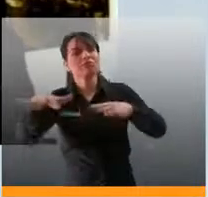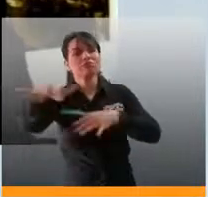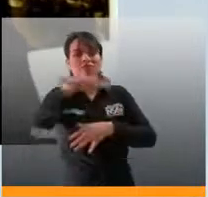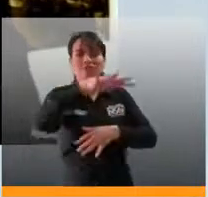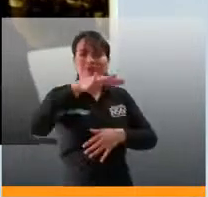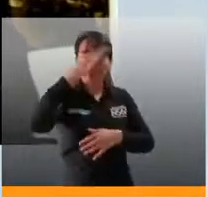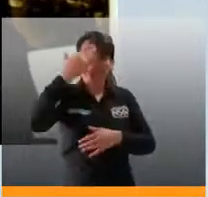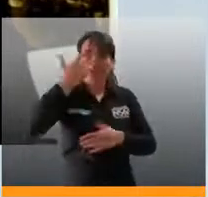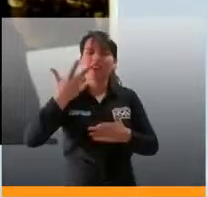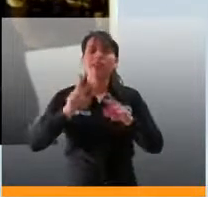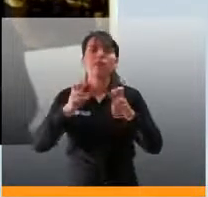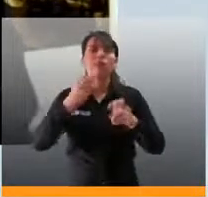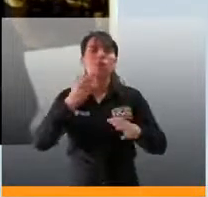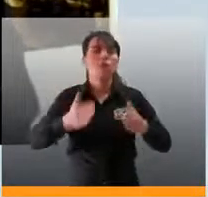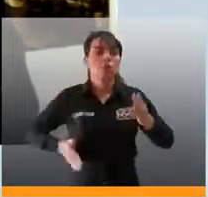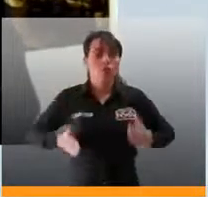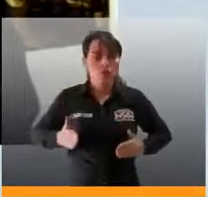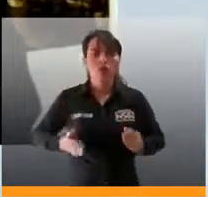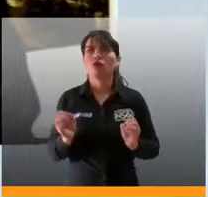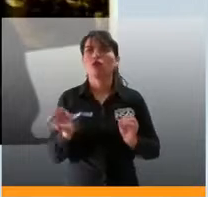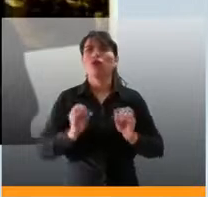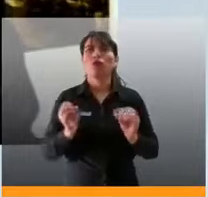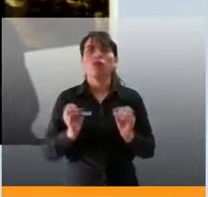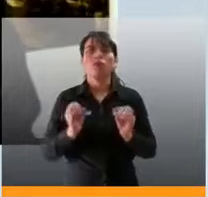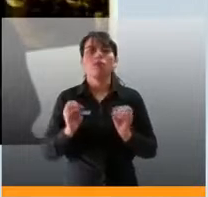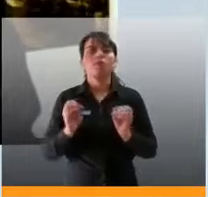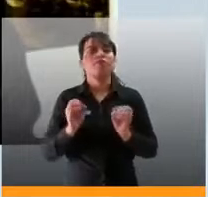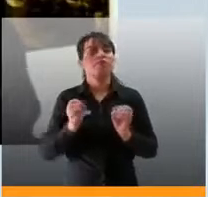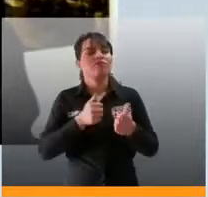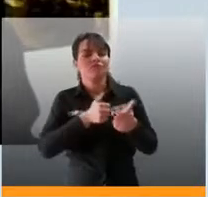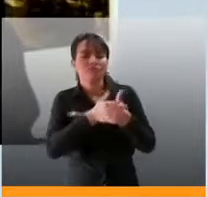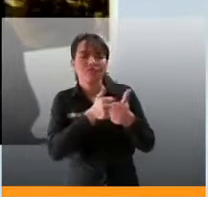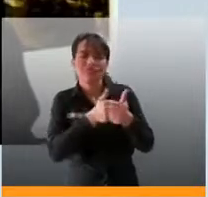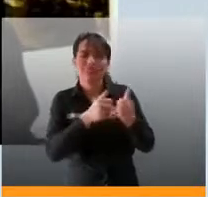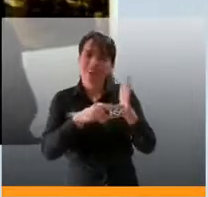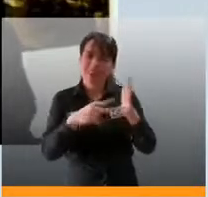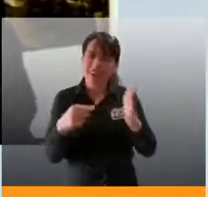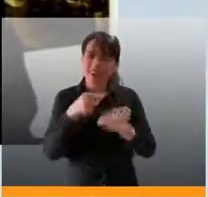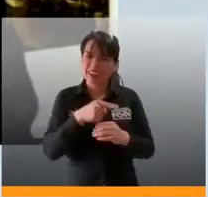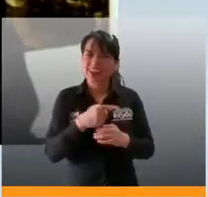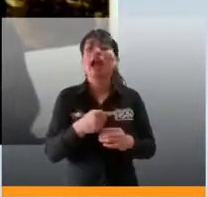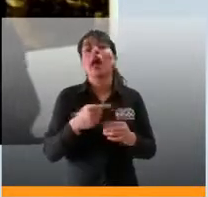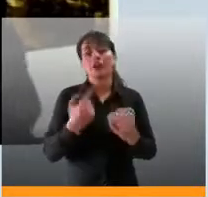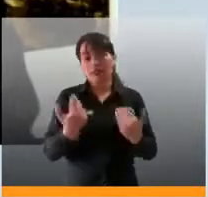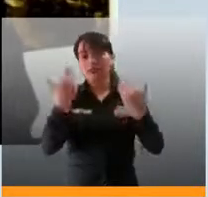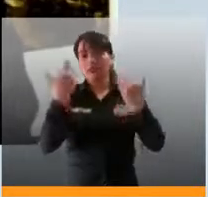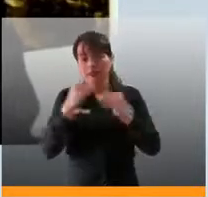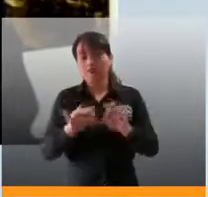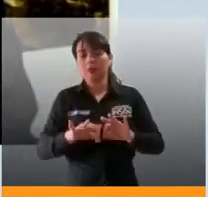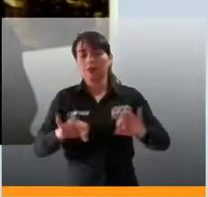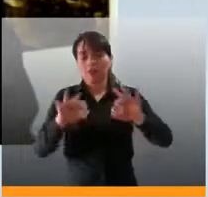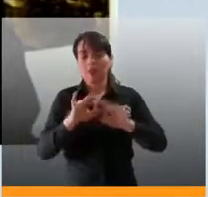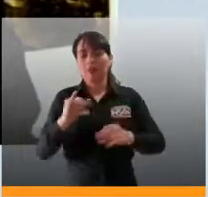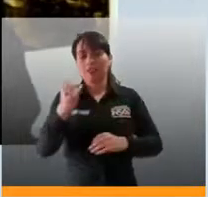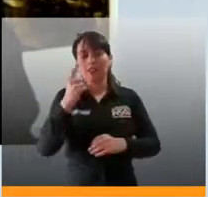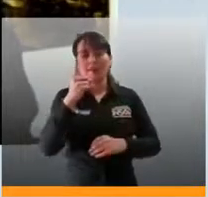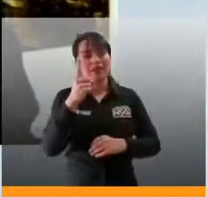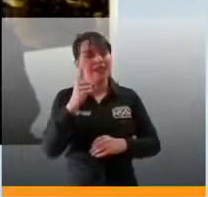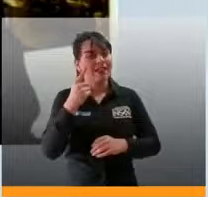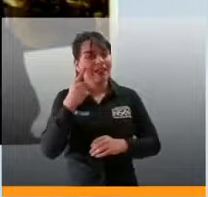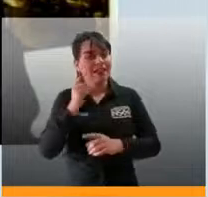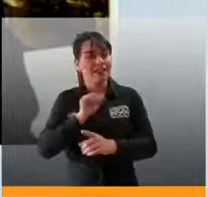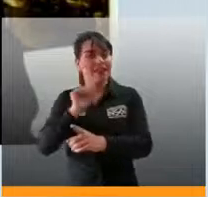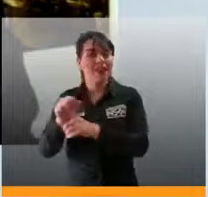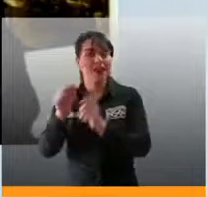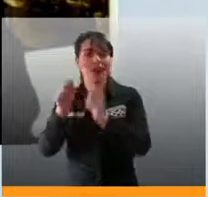de robótica y de asistencialismo a través de las tecnologías es fundamental, pero recuerden que los seres humanos somos seres sociales